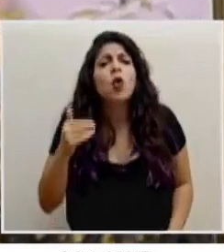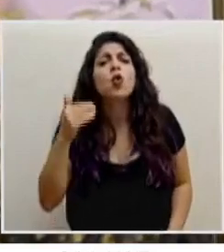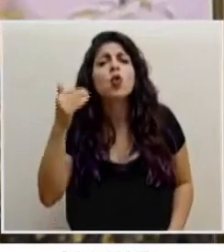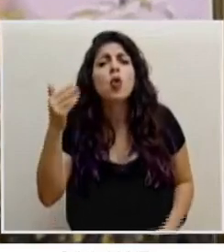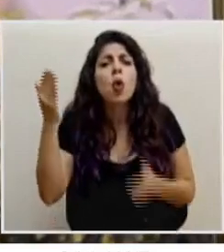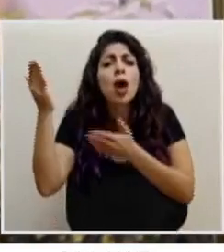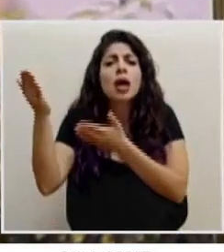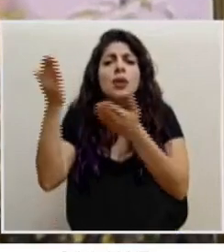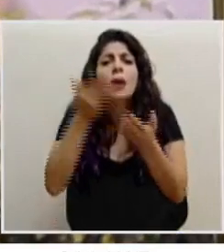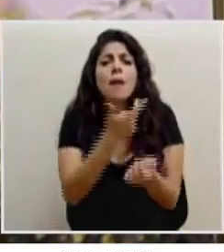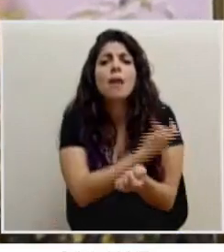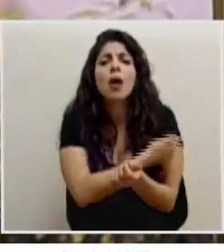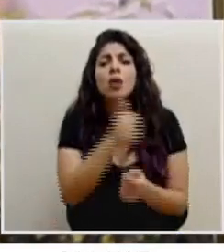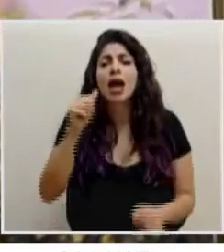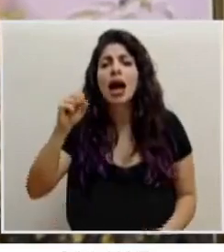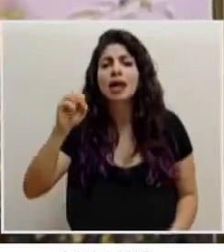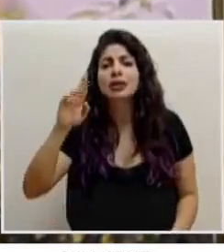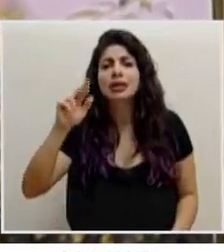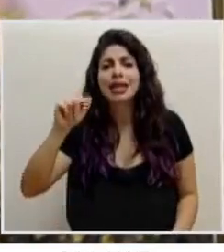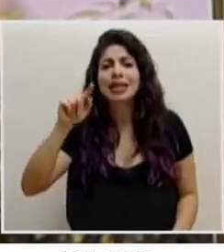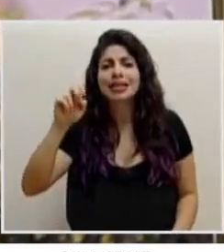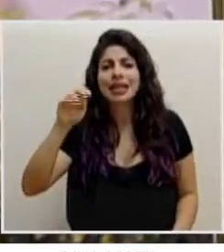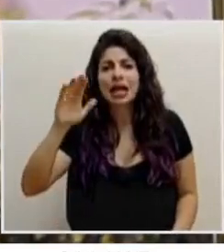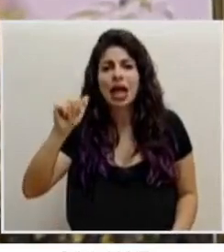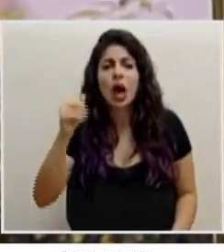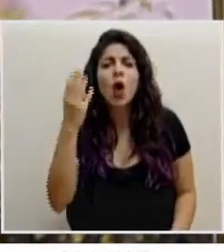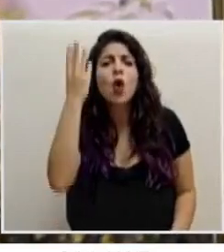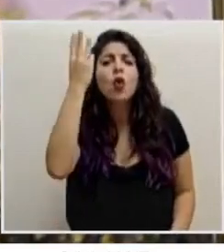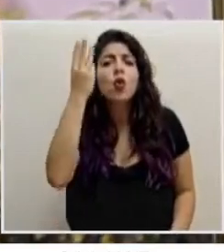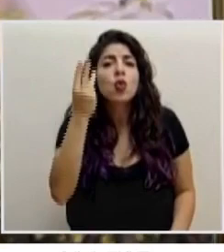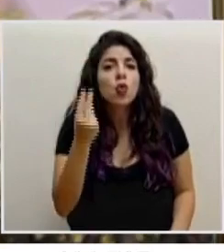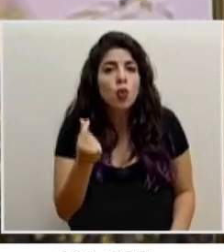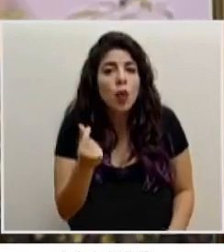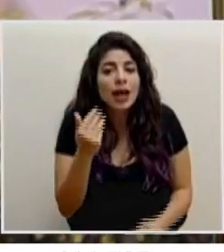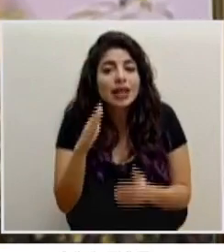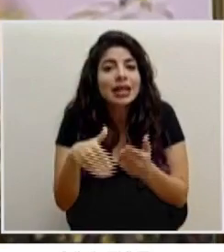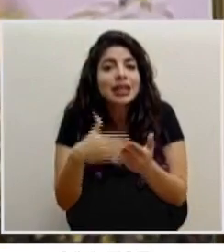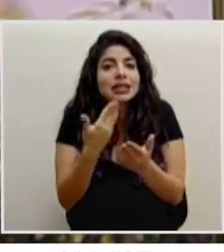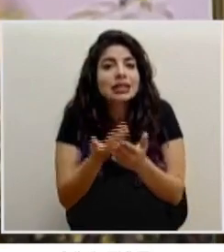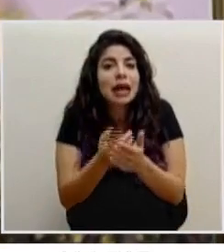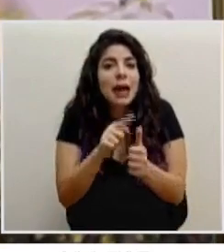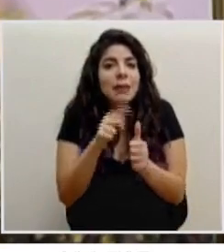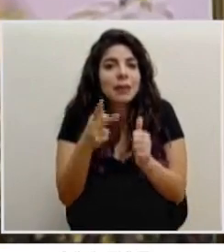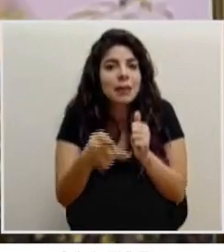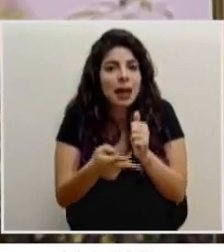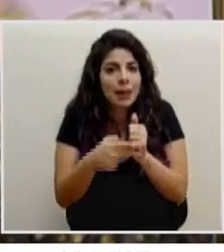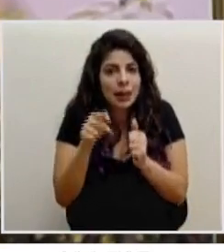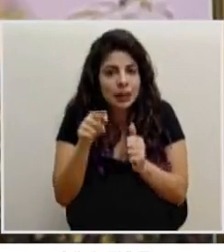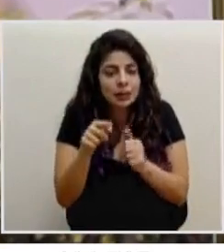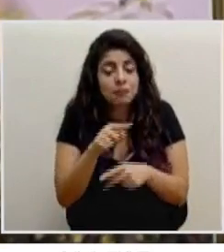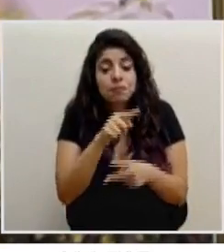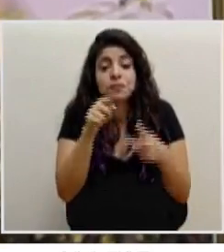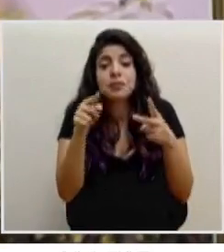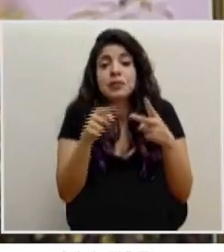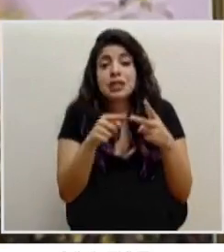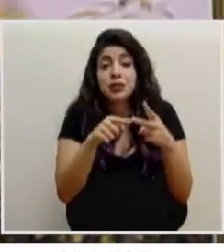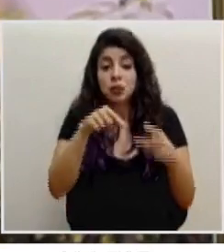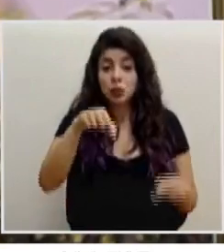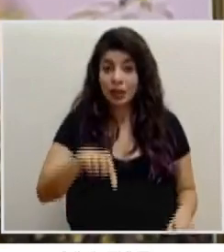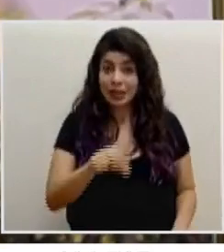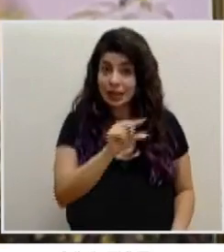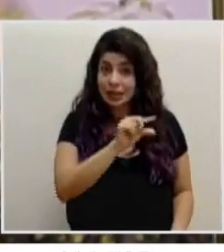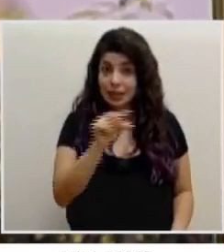las vacunas de AstraZeneca y cuántas son las que estarían llegando en ese primer lote. Segundo, don Daniel, esta